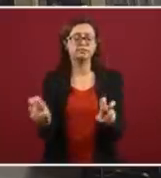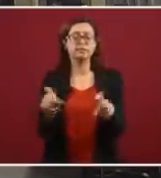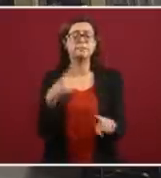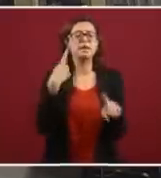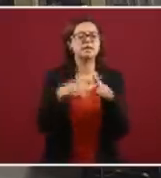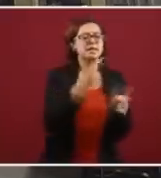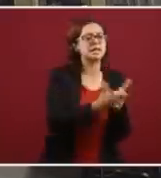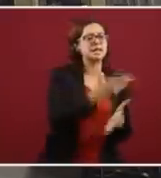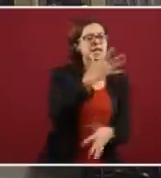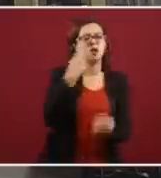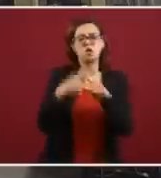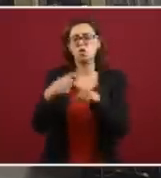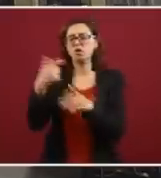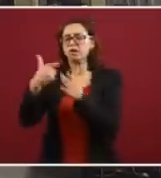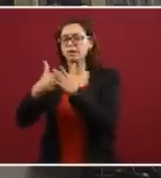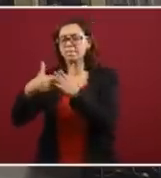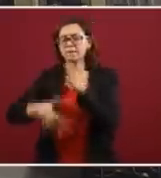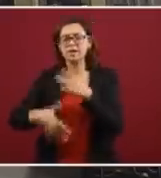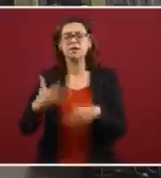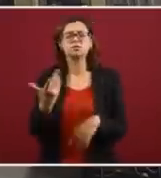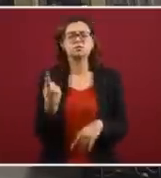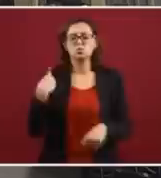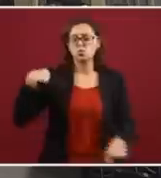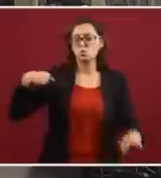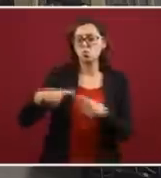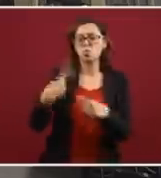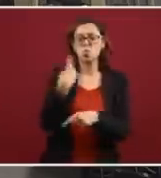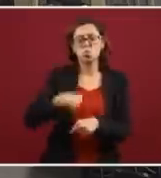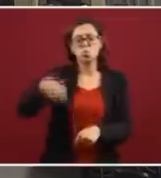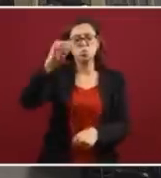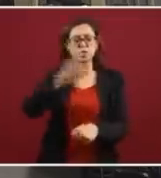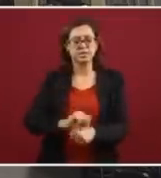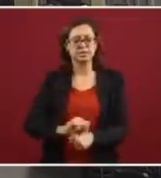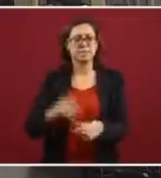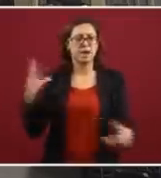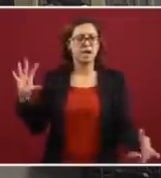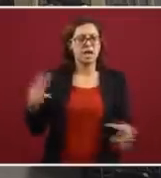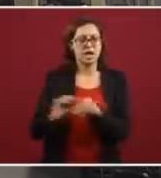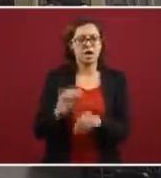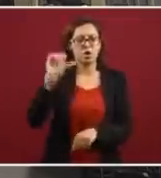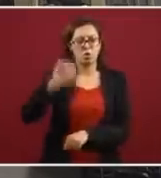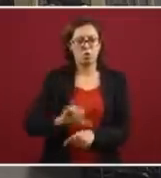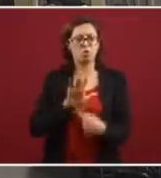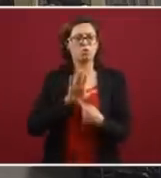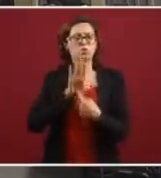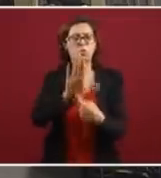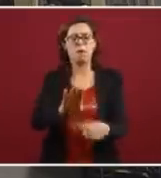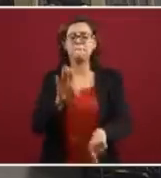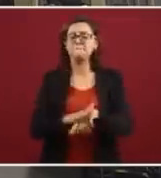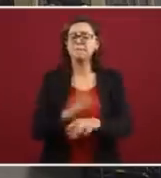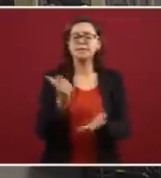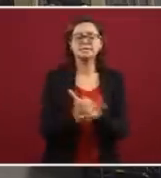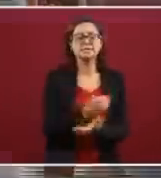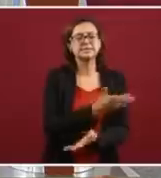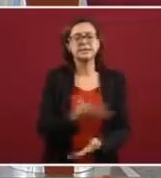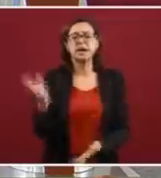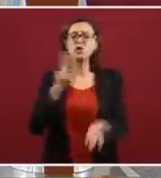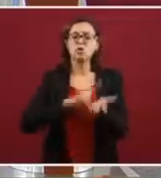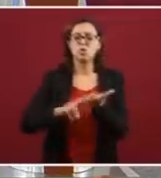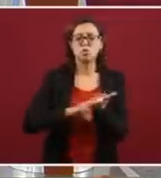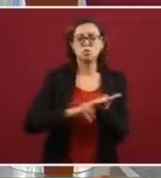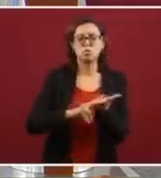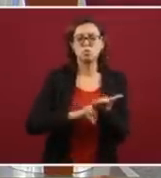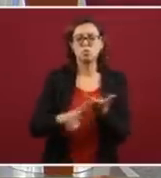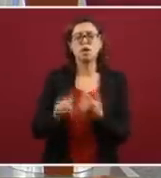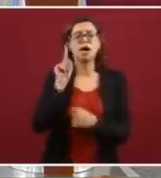de la semana anterior, que se reporta el día de hoy, tenemos el precio más alto, con el margen más alto